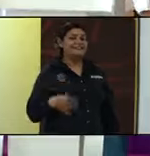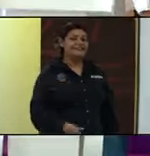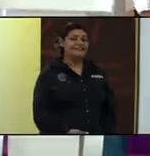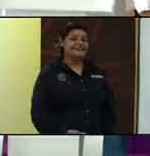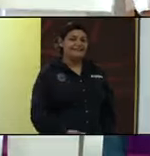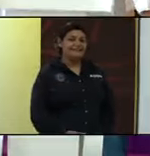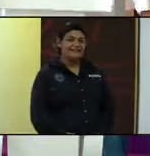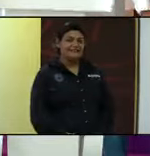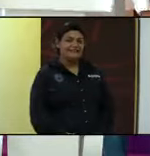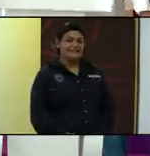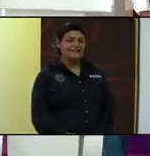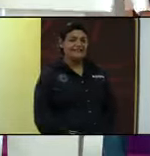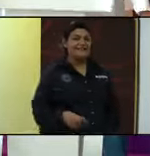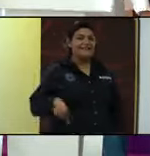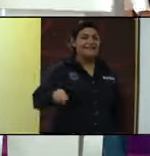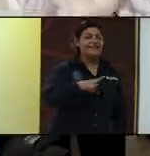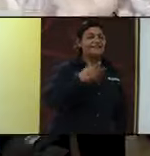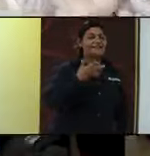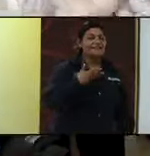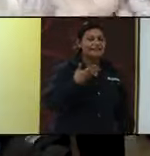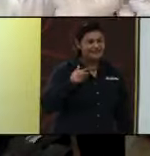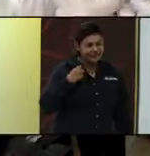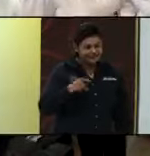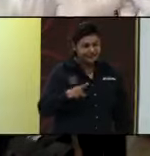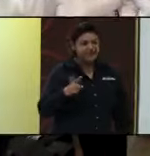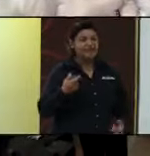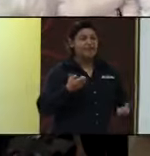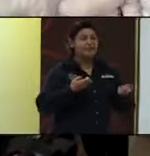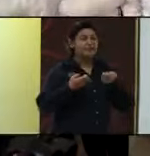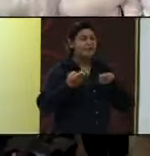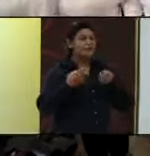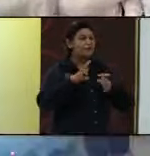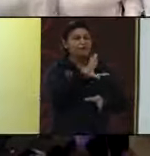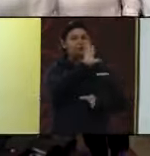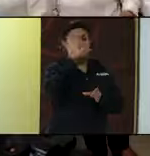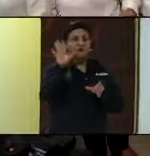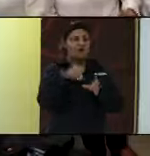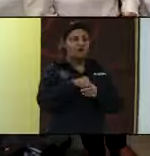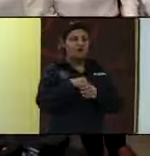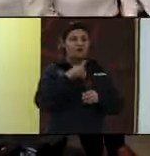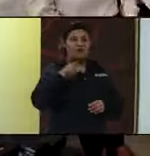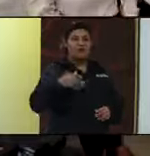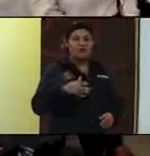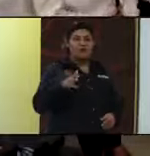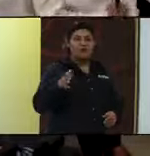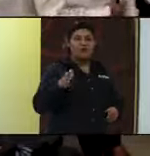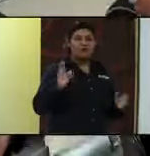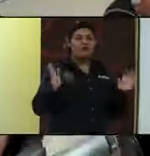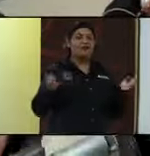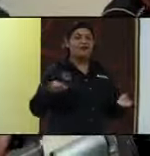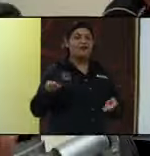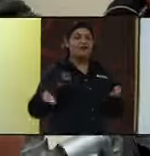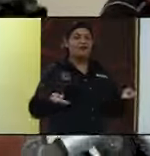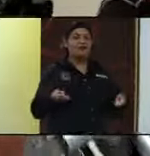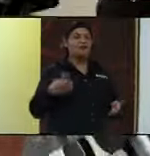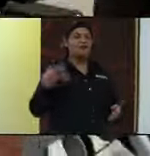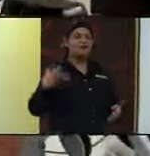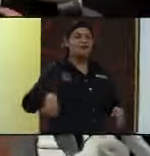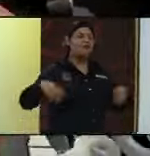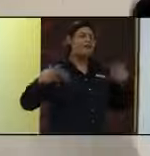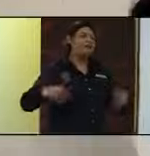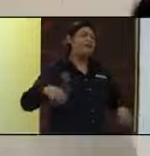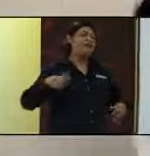sí. Para que tengamos la oportunidad, pues también es un gimnasio muy completo. Luego nos metimos al área de Zumba, ¿y qué creen? Eso, nos